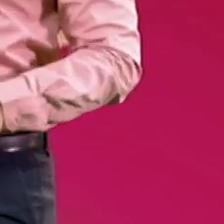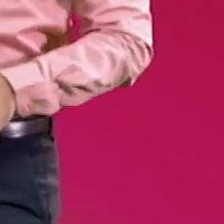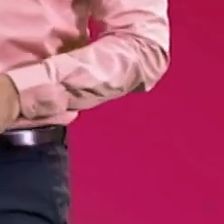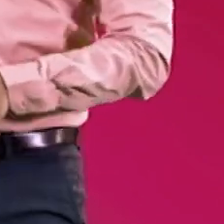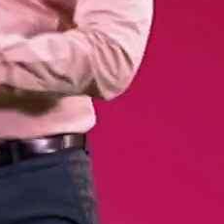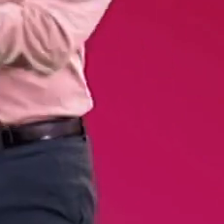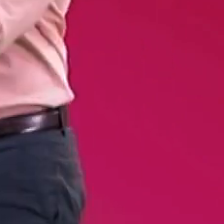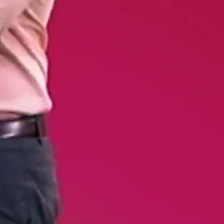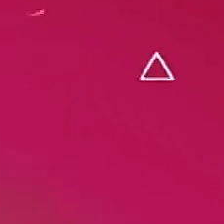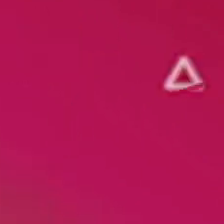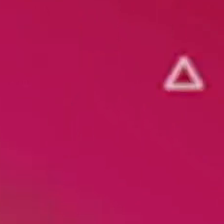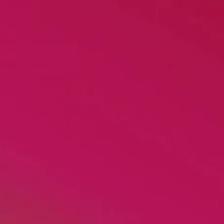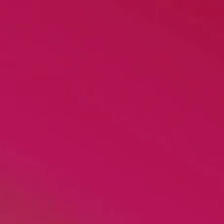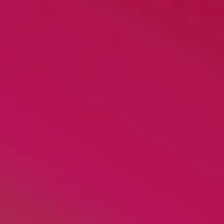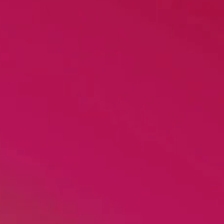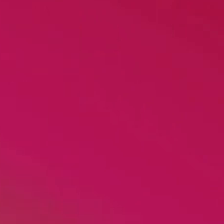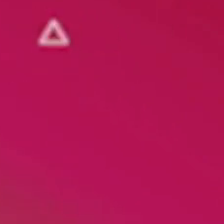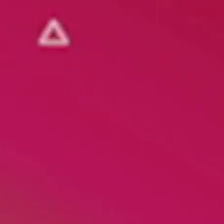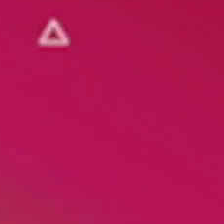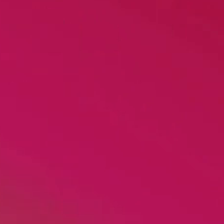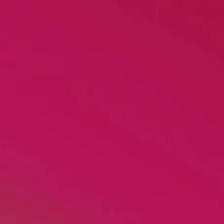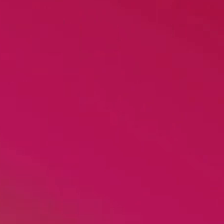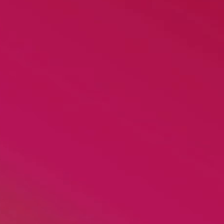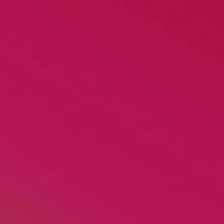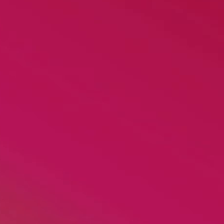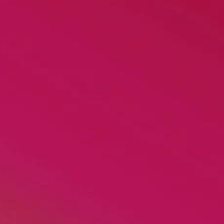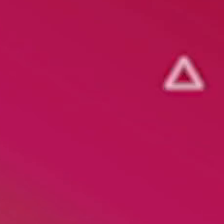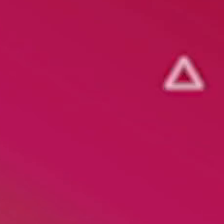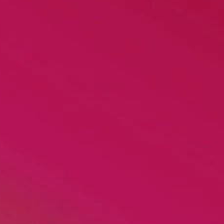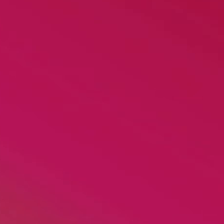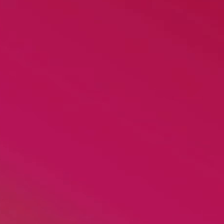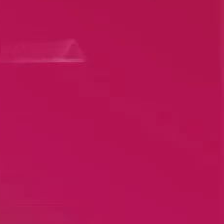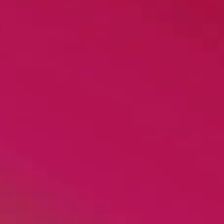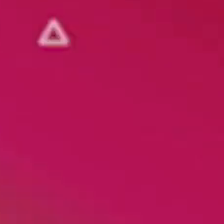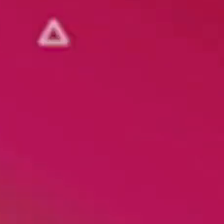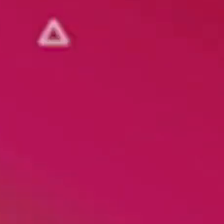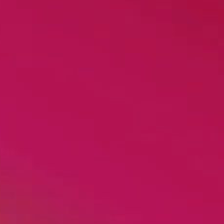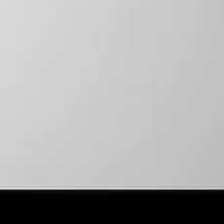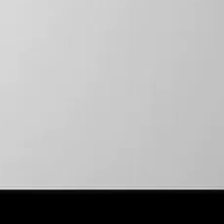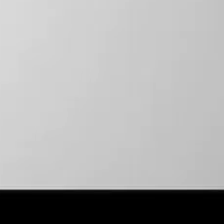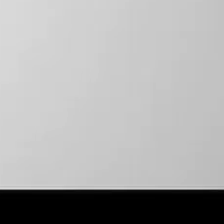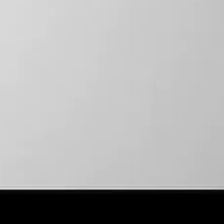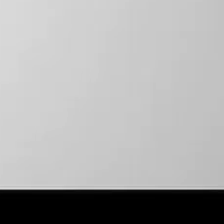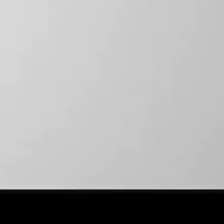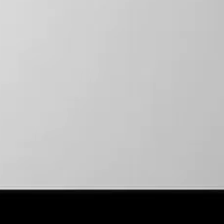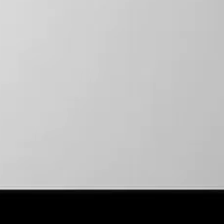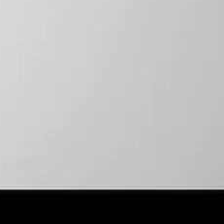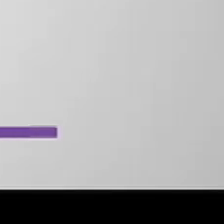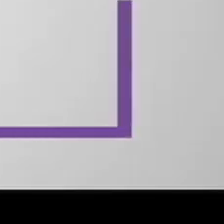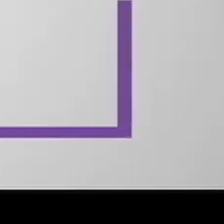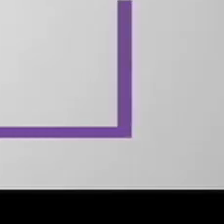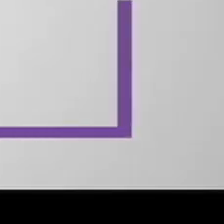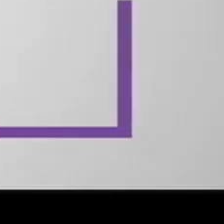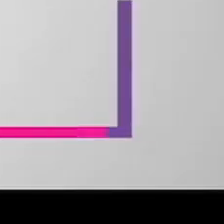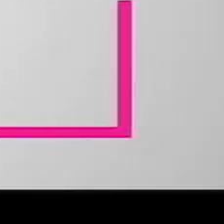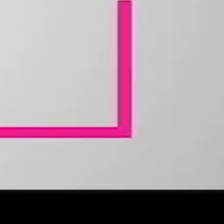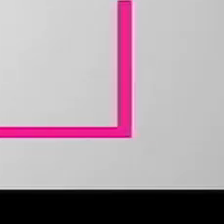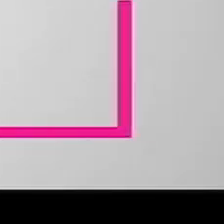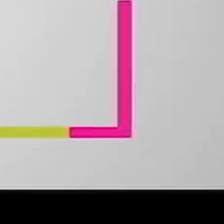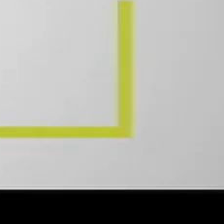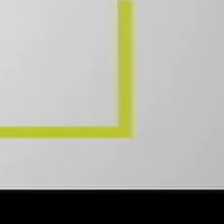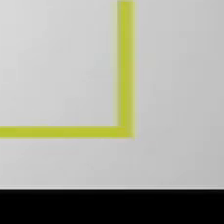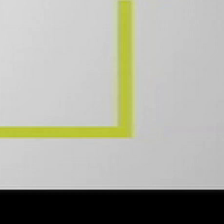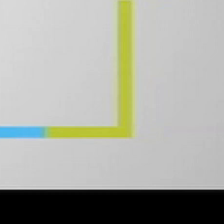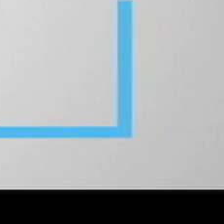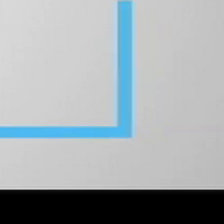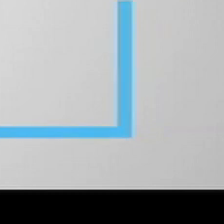Rica o en otro país. Solicita hoy mismo tu préstamo en línea. CONAPE. ¿Tenés alguna